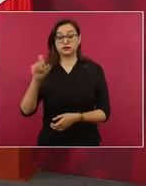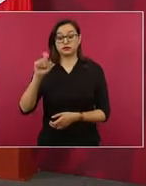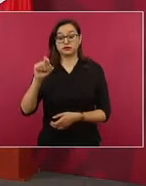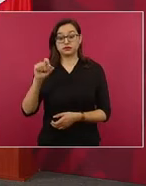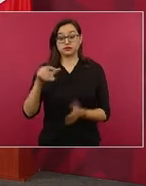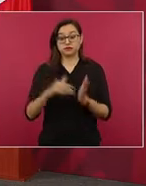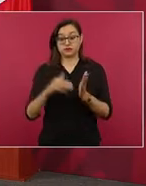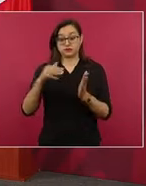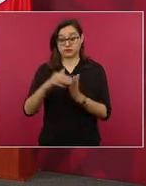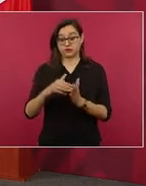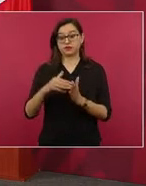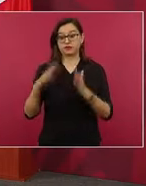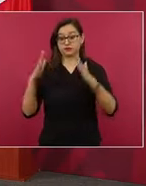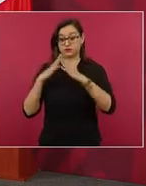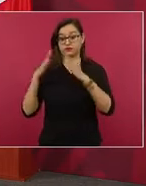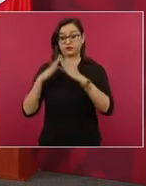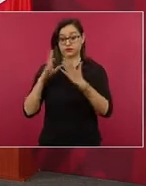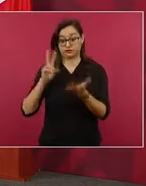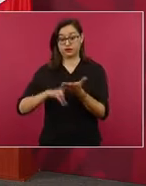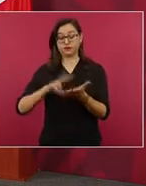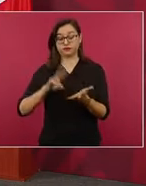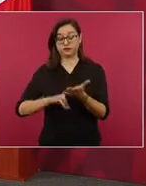Valle.